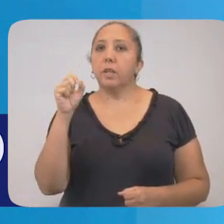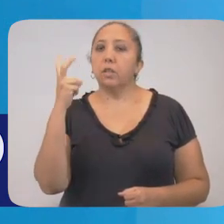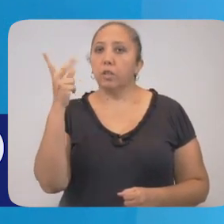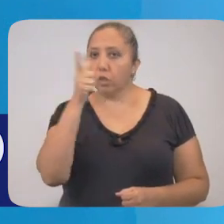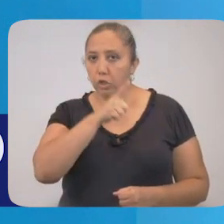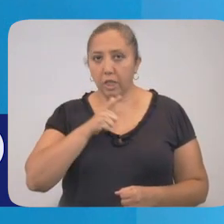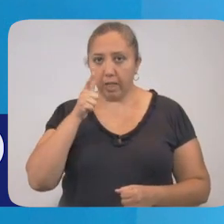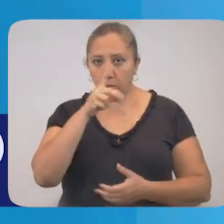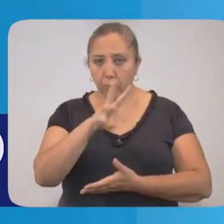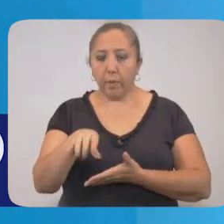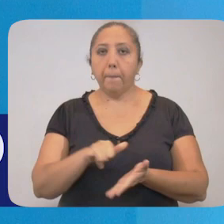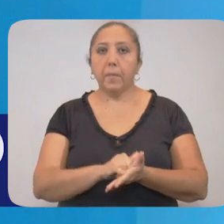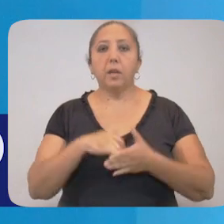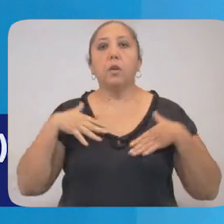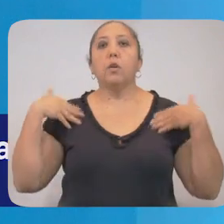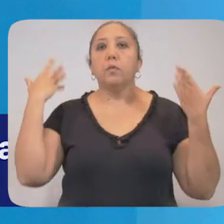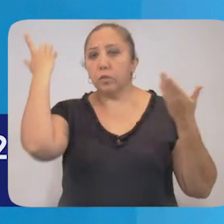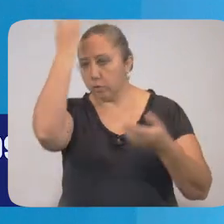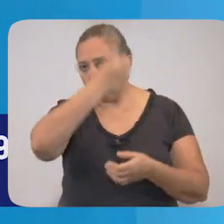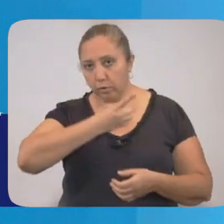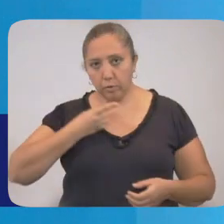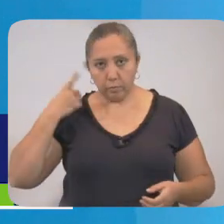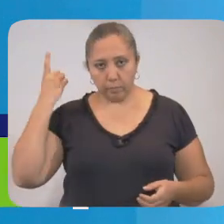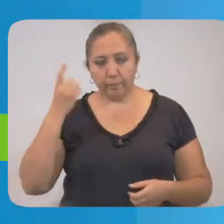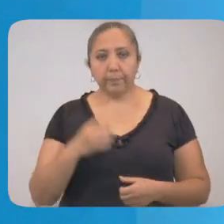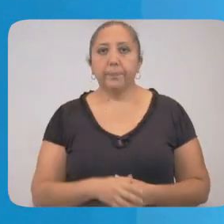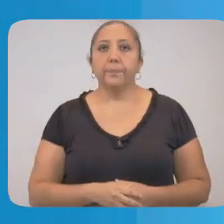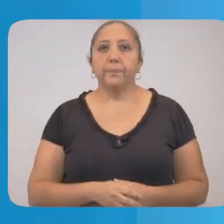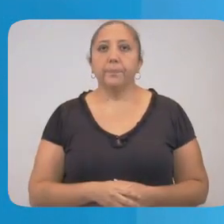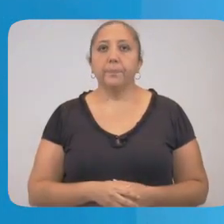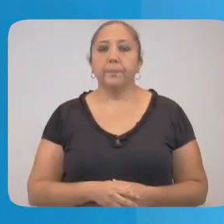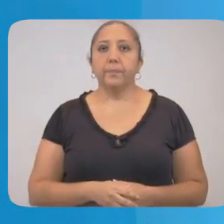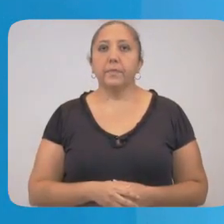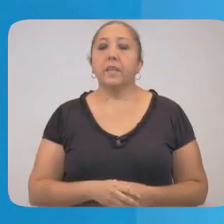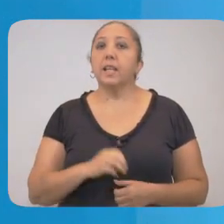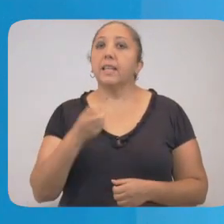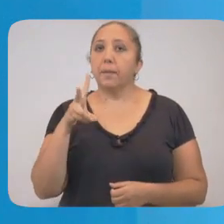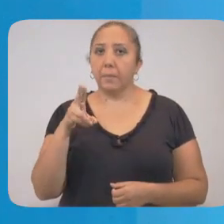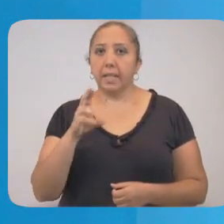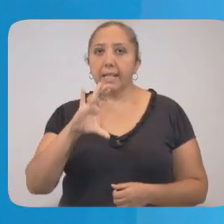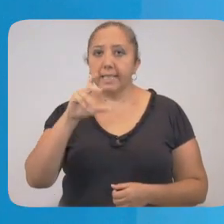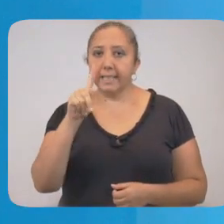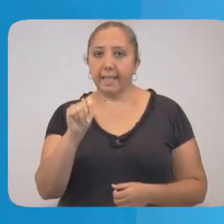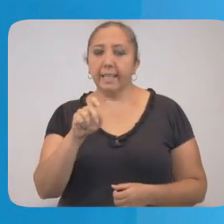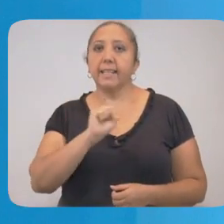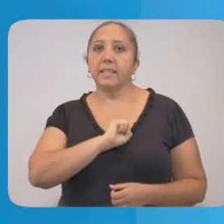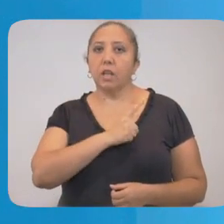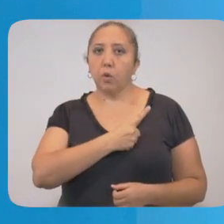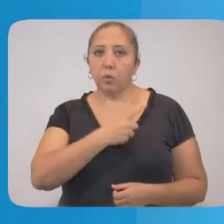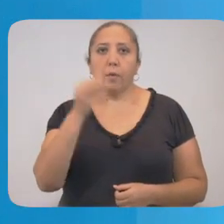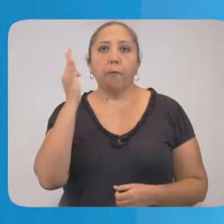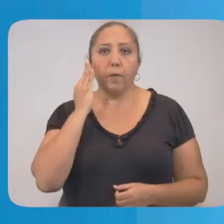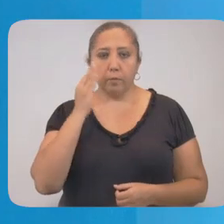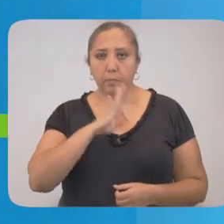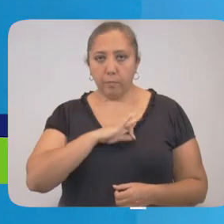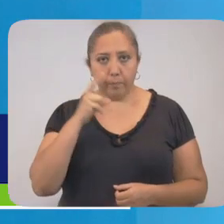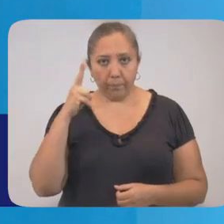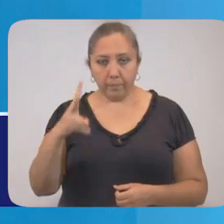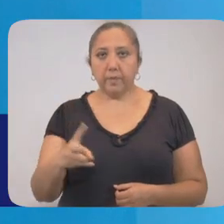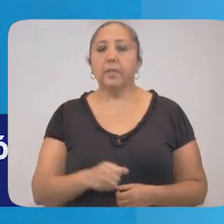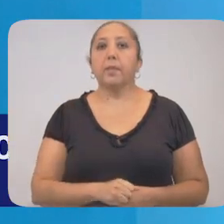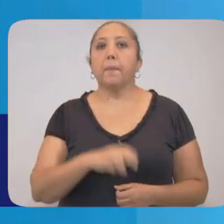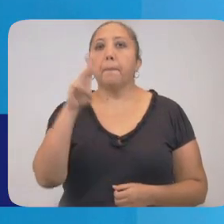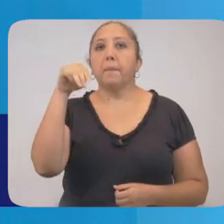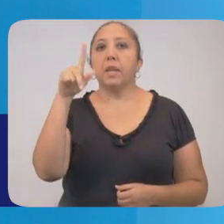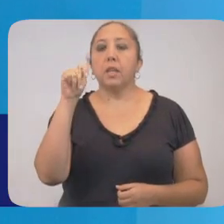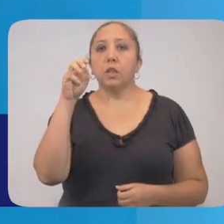9991-406622 en lengua maya ofrece un diagnóstico automatizado. El chat de la salud vía la red social de Facebook. La